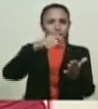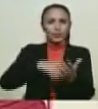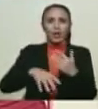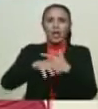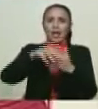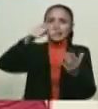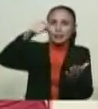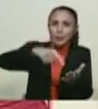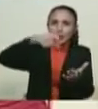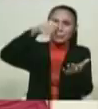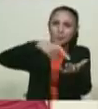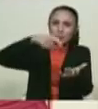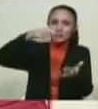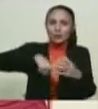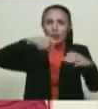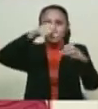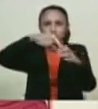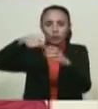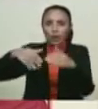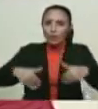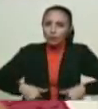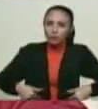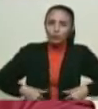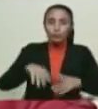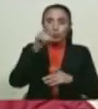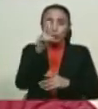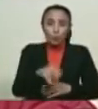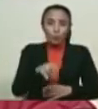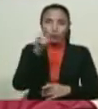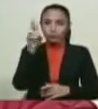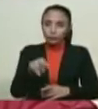semilla, poniendo el esfuerzo diario.